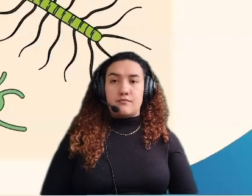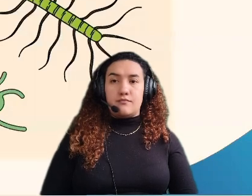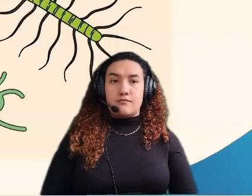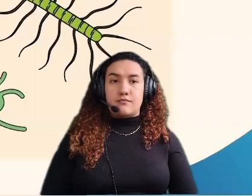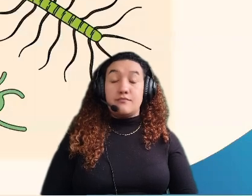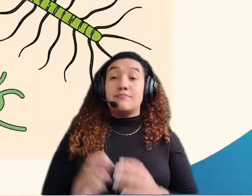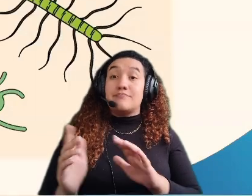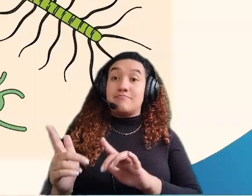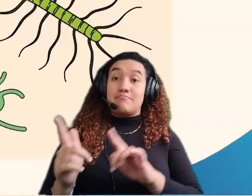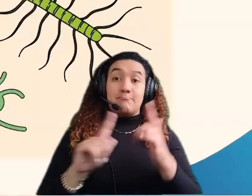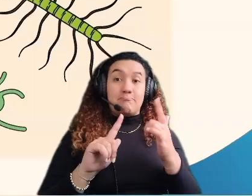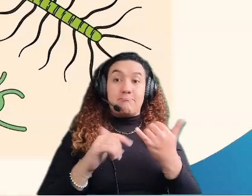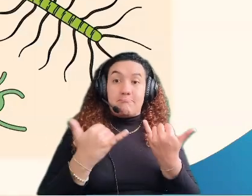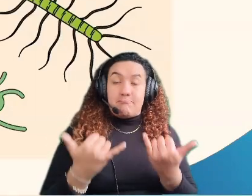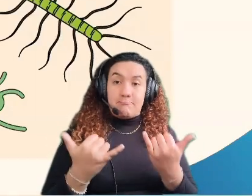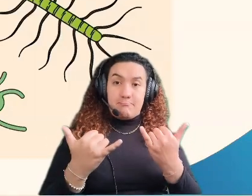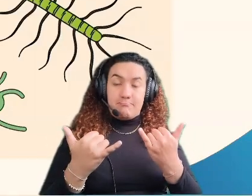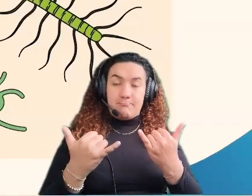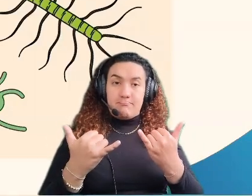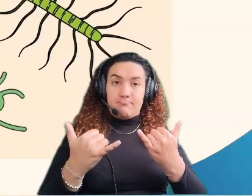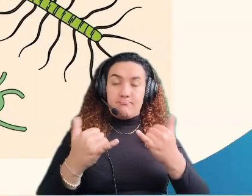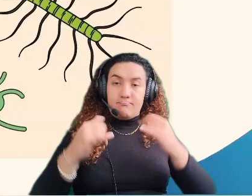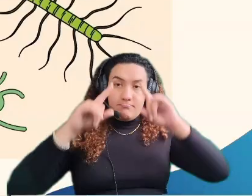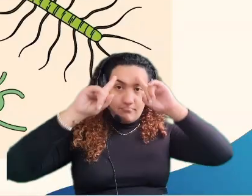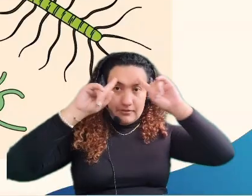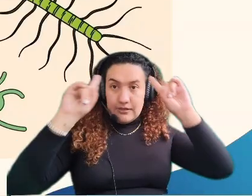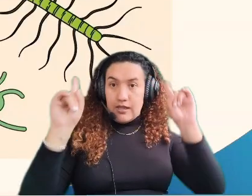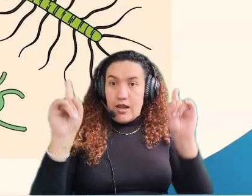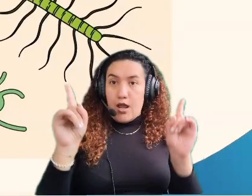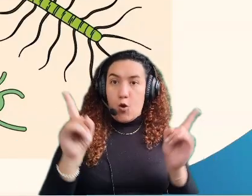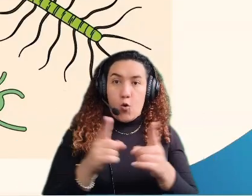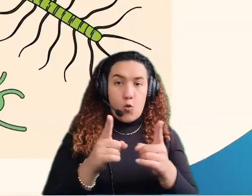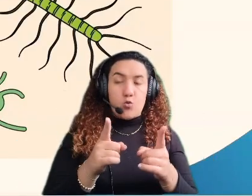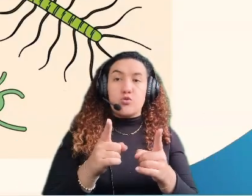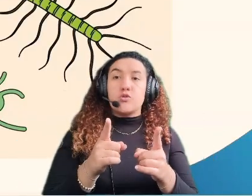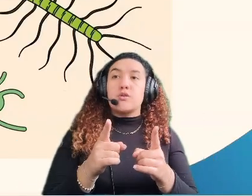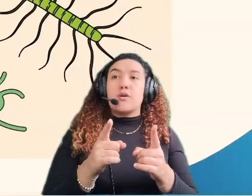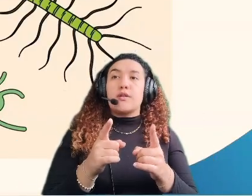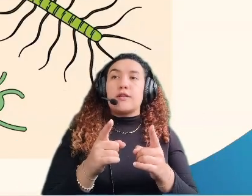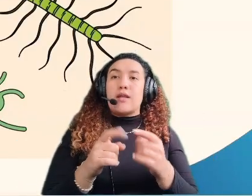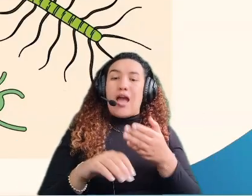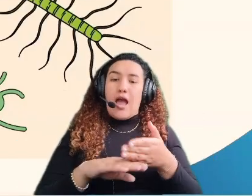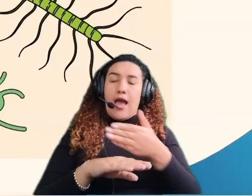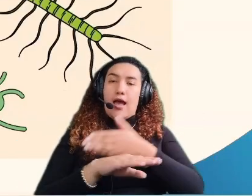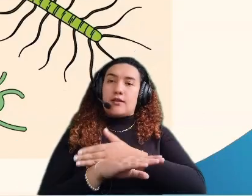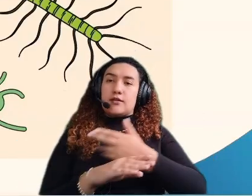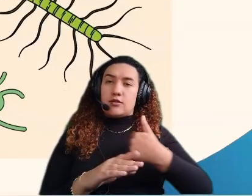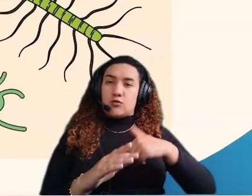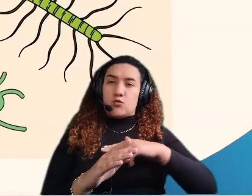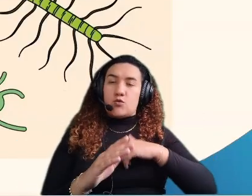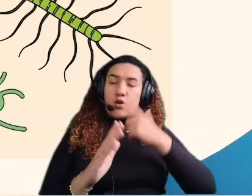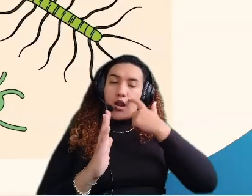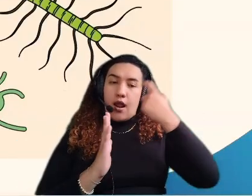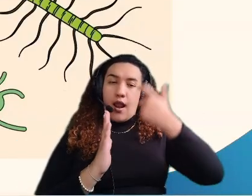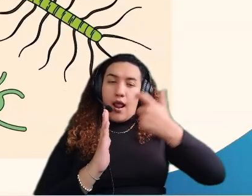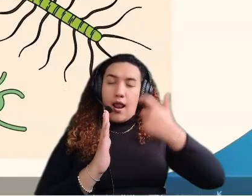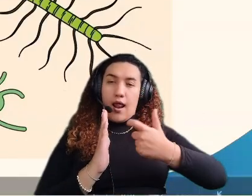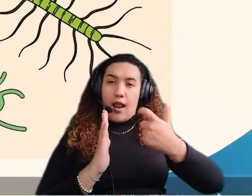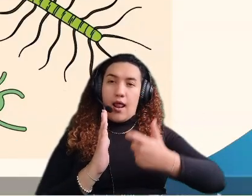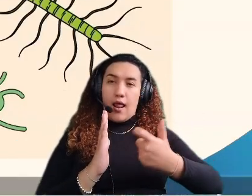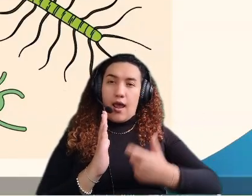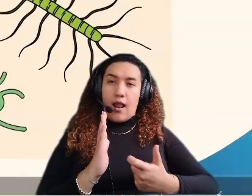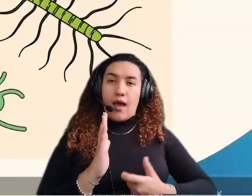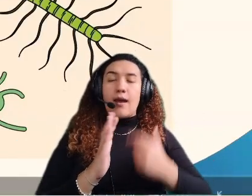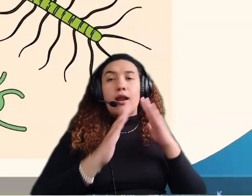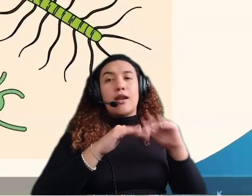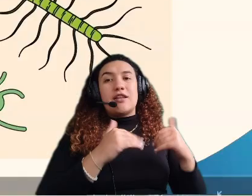Bueno, entonces, para concluir, tenemos que a partir de la revisión de